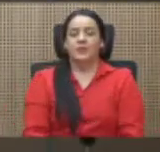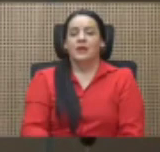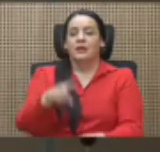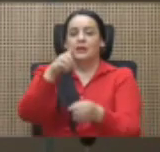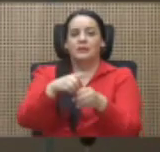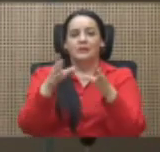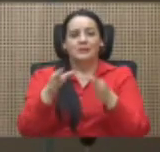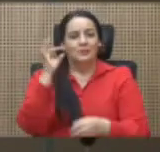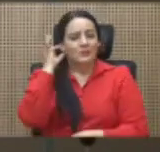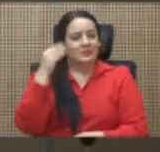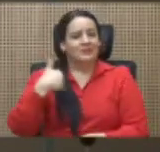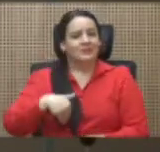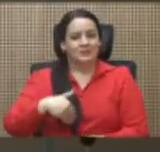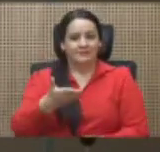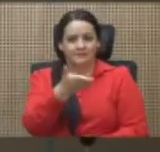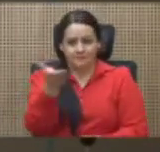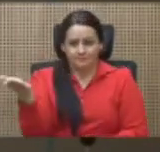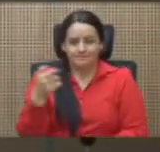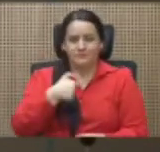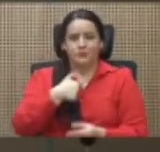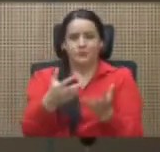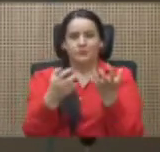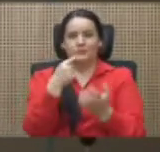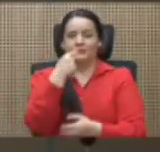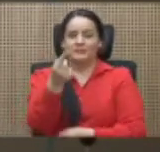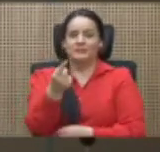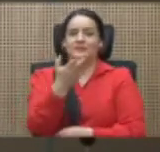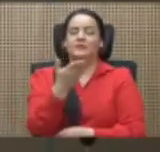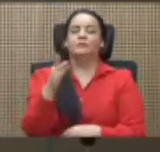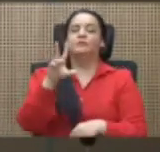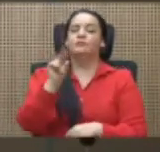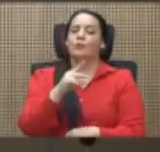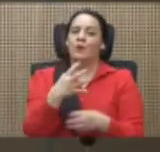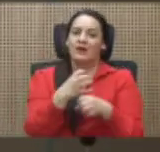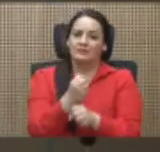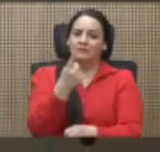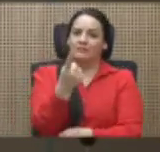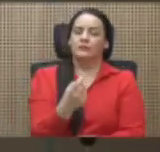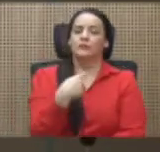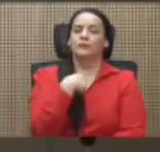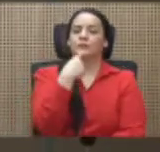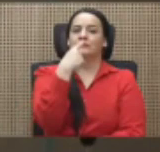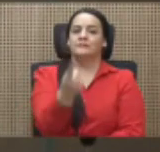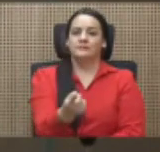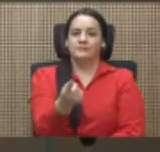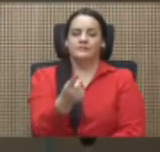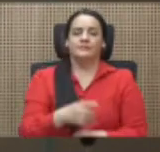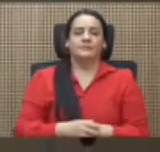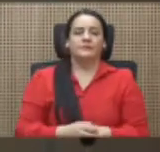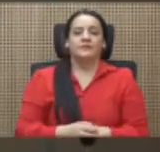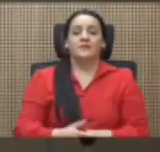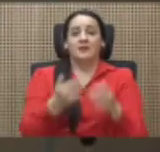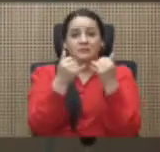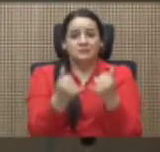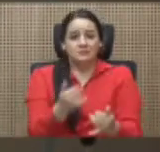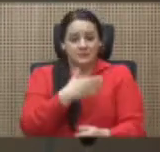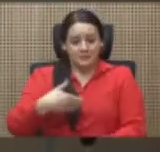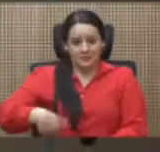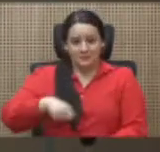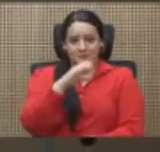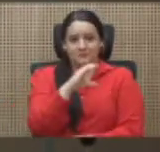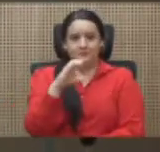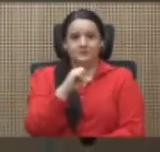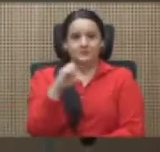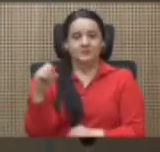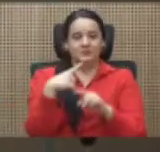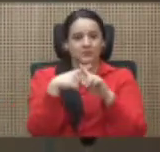Diputadas y diputados, también quiero decirles que no hace falta que yo se los diga. La actual presidenta de la Caja,